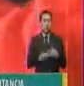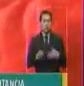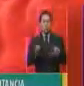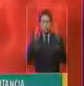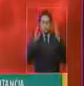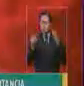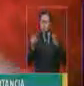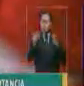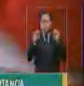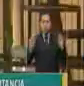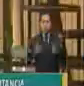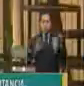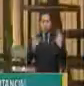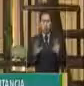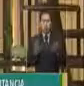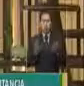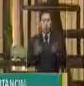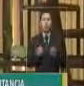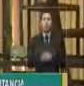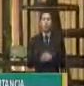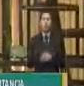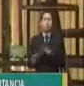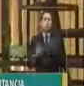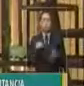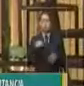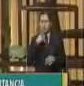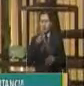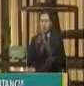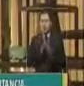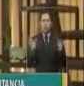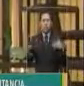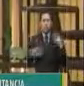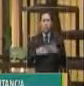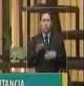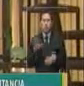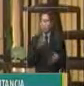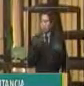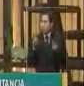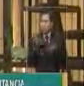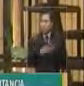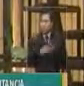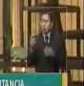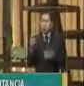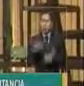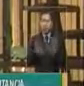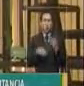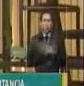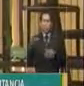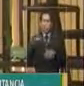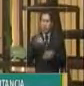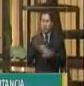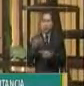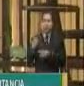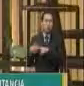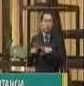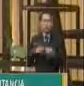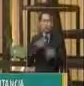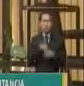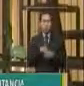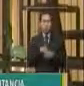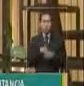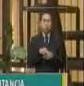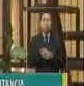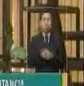los fines de semana. Yo diría a todos en general, porque ustedes pueden ver, está el PDC, PAMBOL, Todos, UNIR, FRI, Unidad Nacional, MAS,